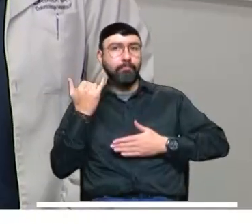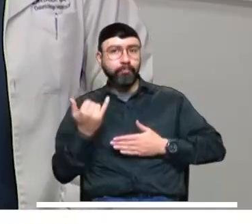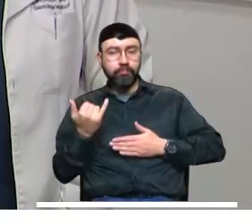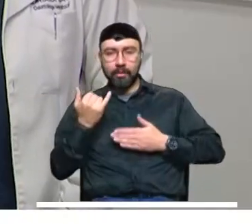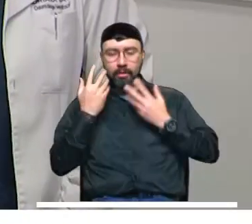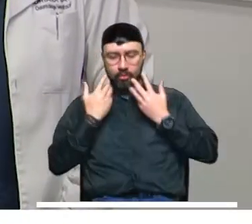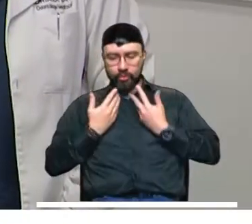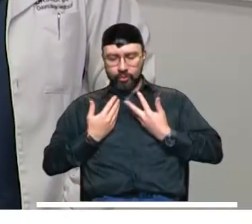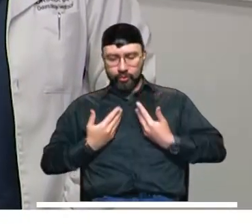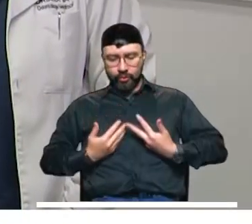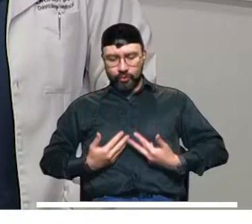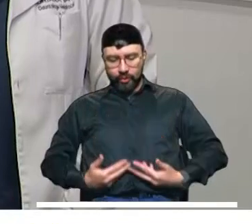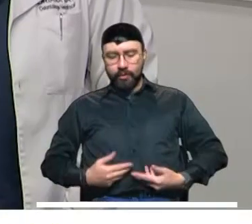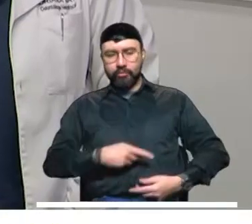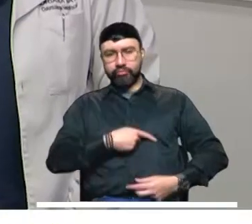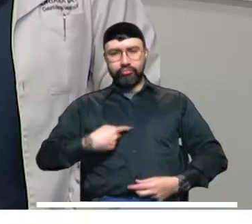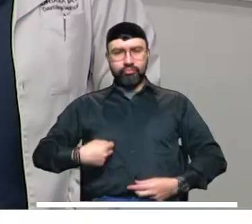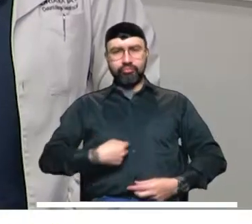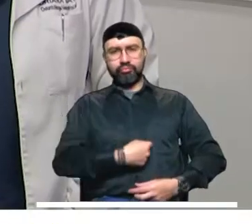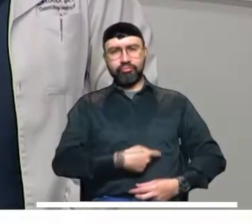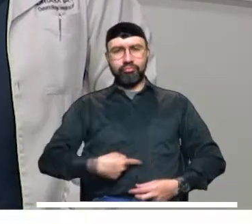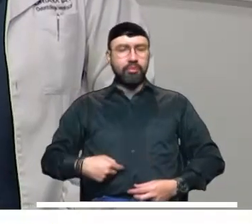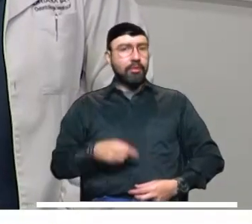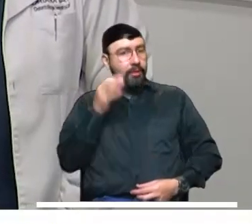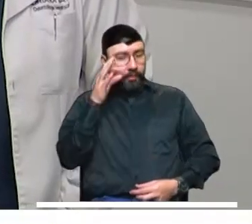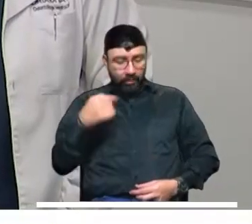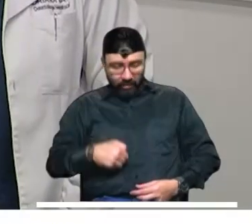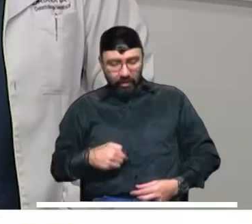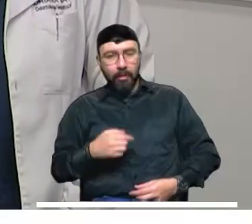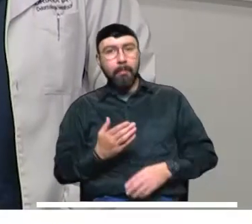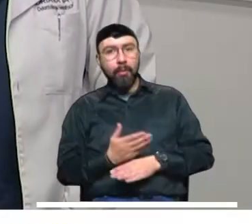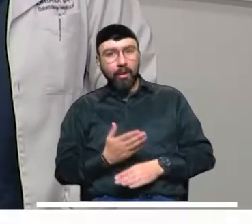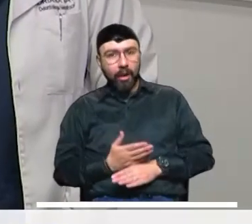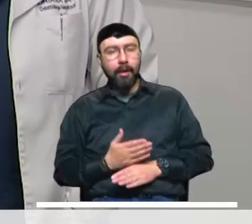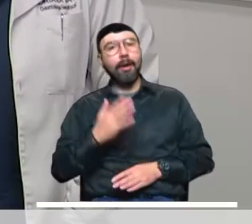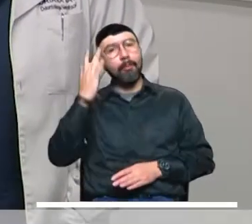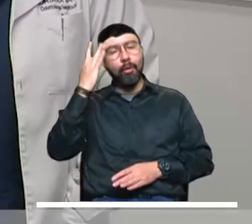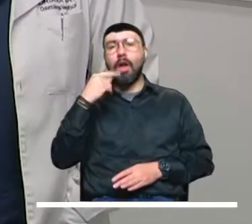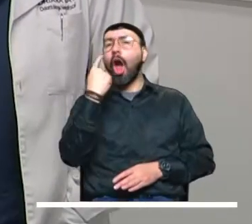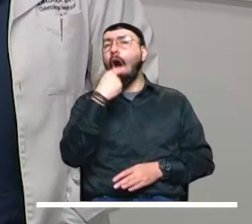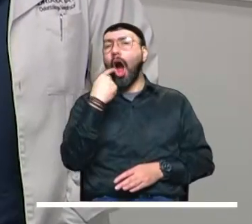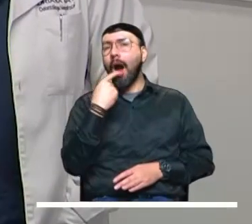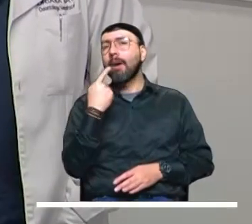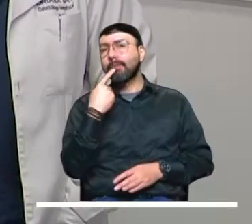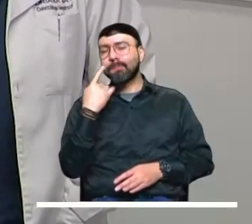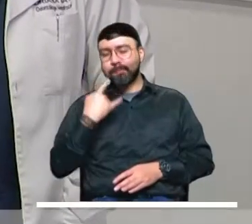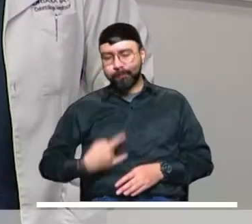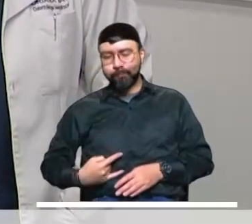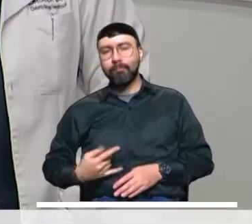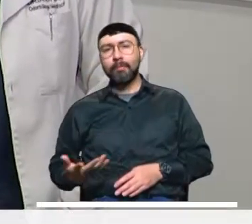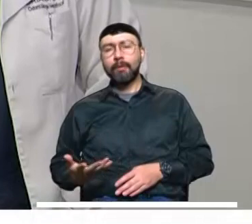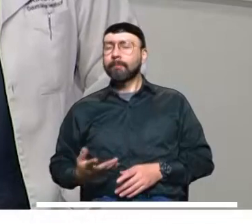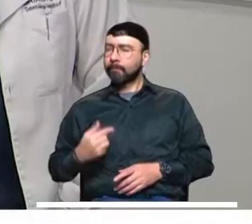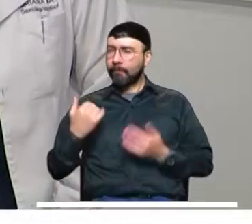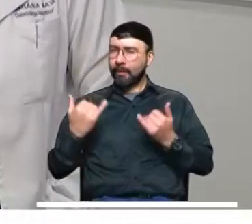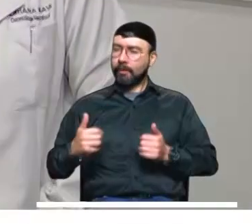termina llegando a nuestro intestino con muchos problemas por la boca que tenemos. Y por eso hoy tenemos la oportunidad de tener dos